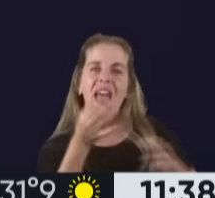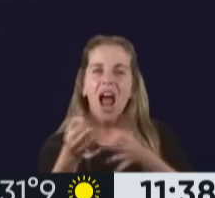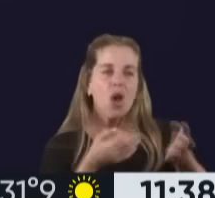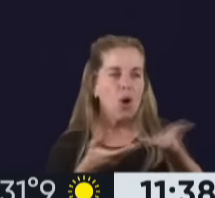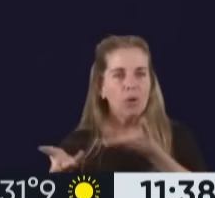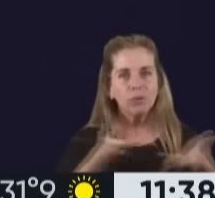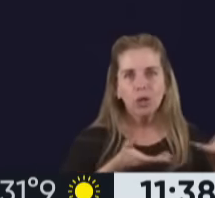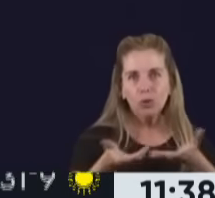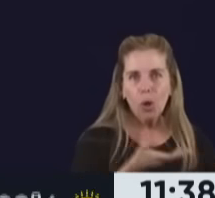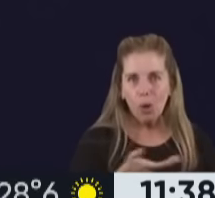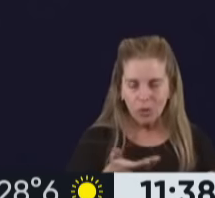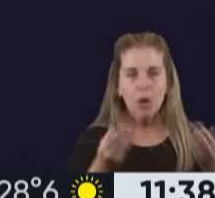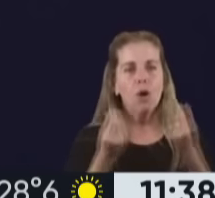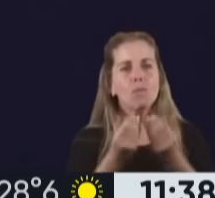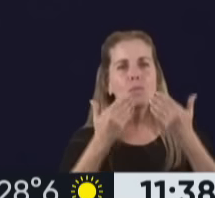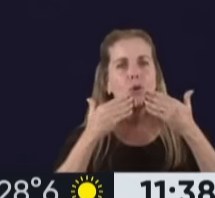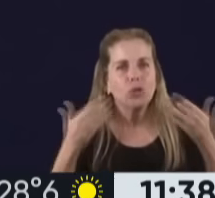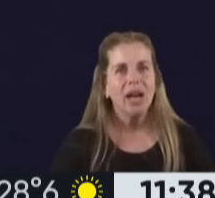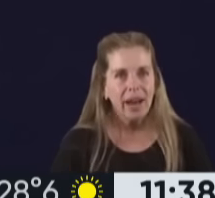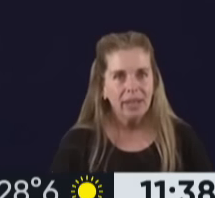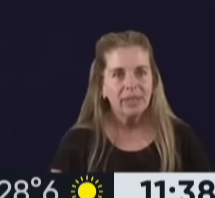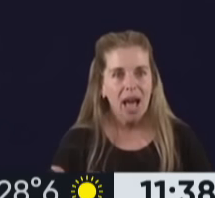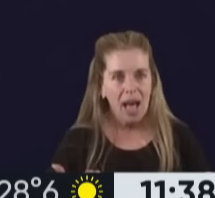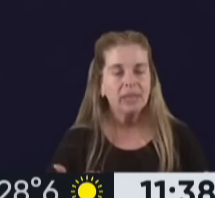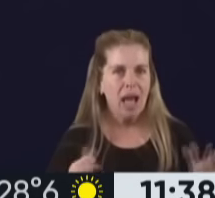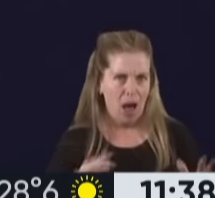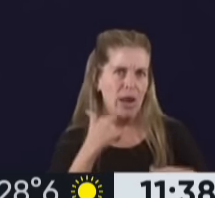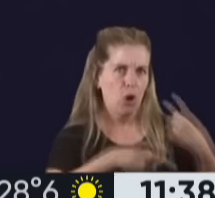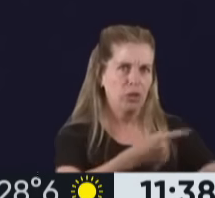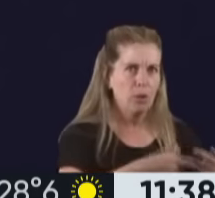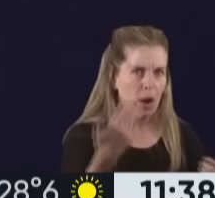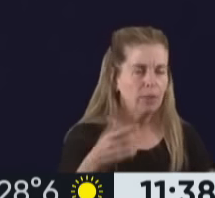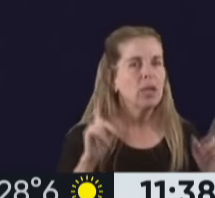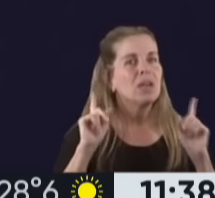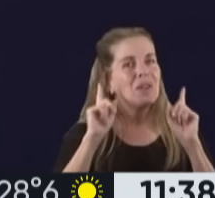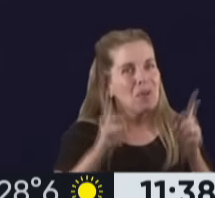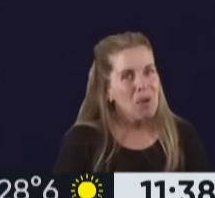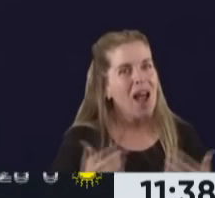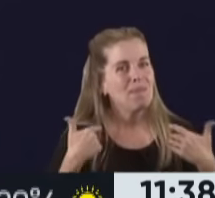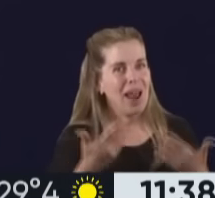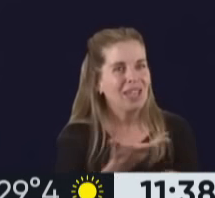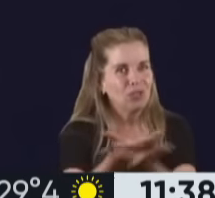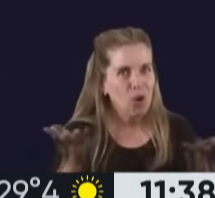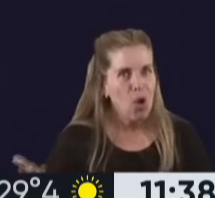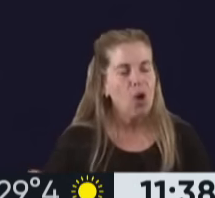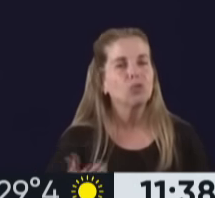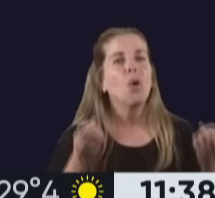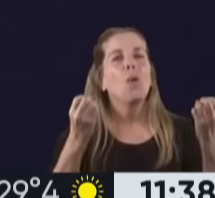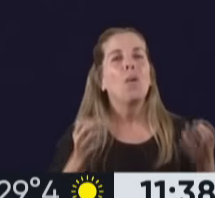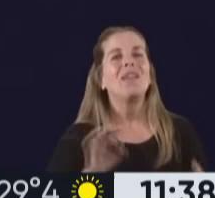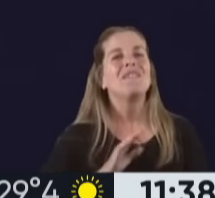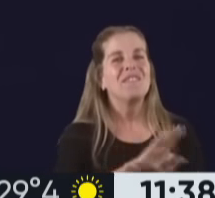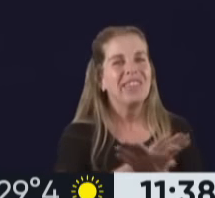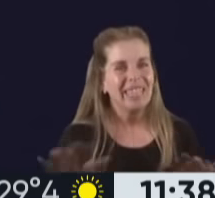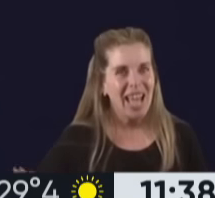gran país. Muchas gracias y más allá de que ahora vamos a seguir hablando, que tengan todos un hermoso cierre de año y un gran 2026